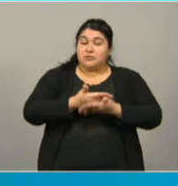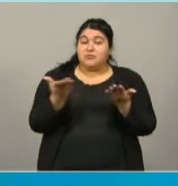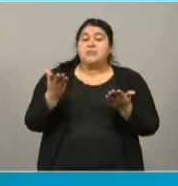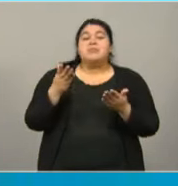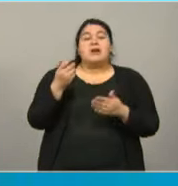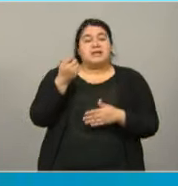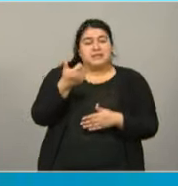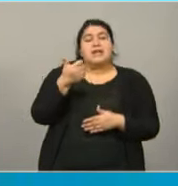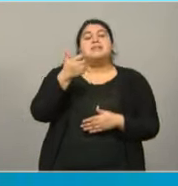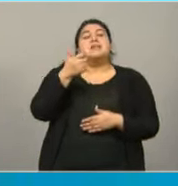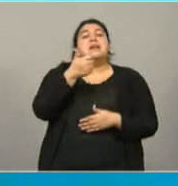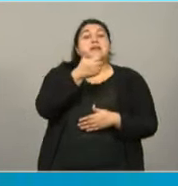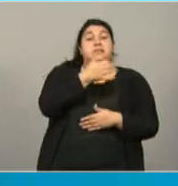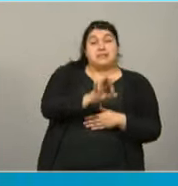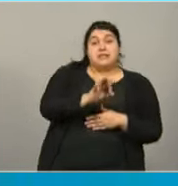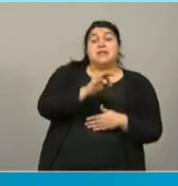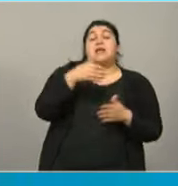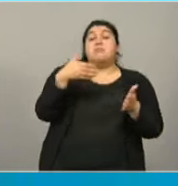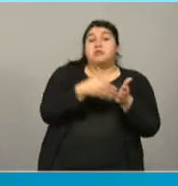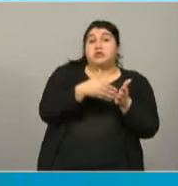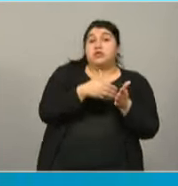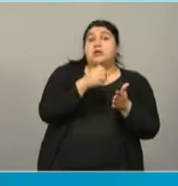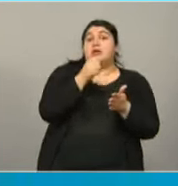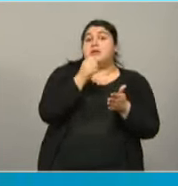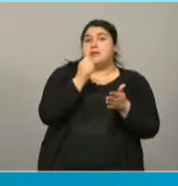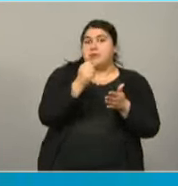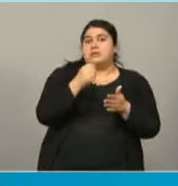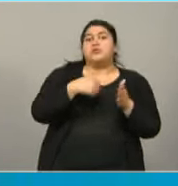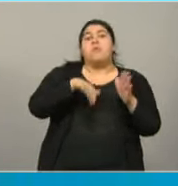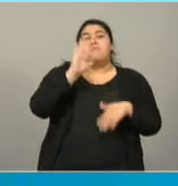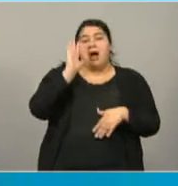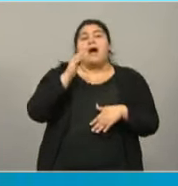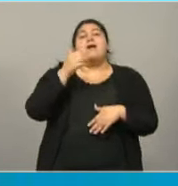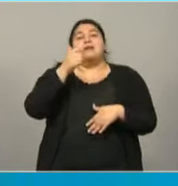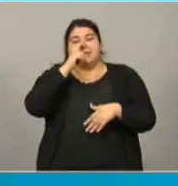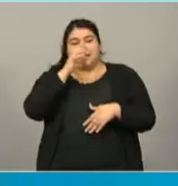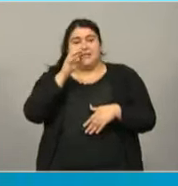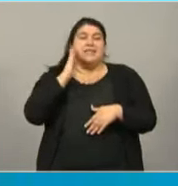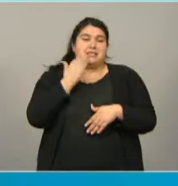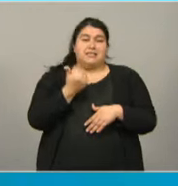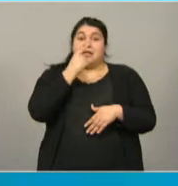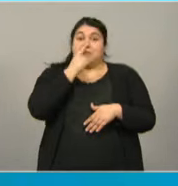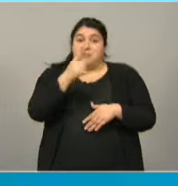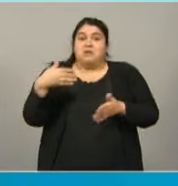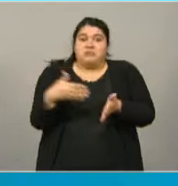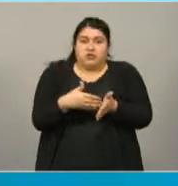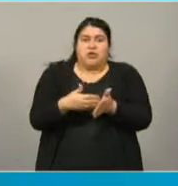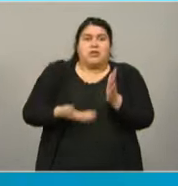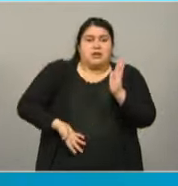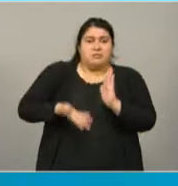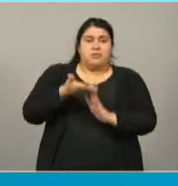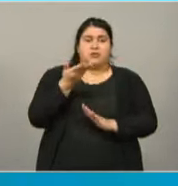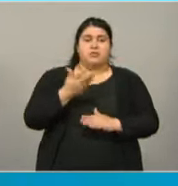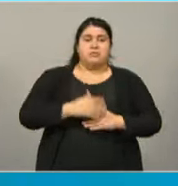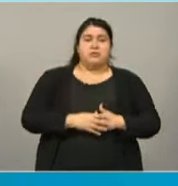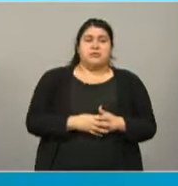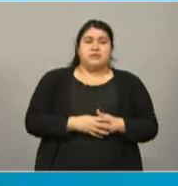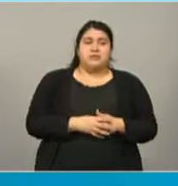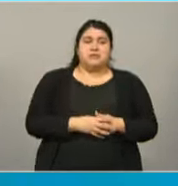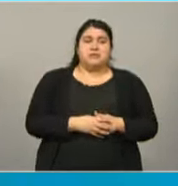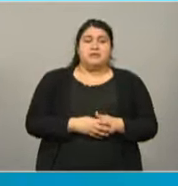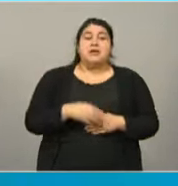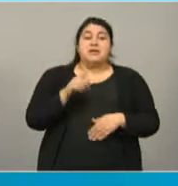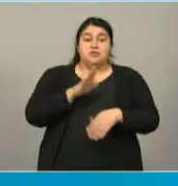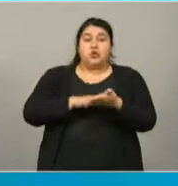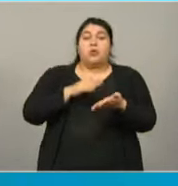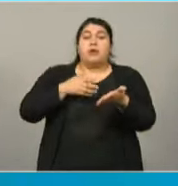millones de pesos a 76,000 algo más de 76000 millones de pesos o sea más de 16000 millones de pesos de aumento en